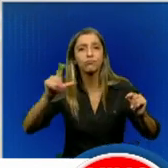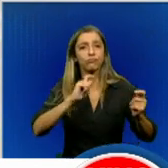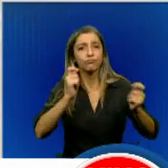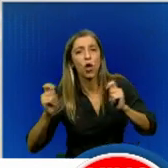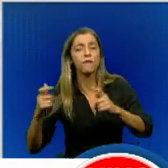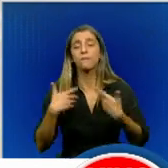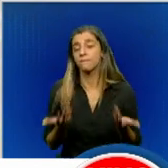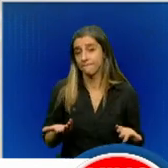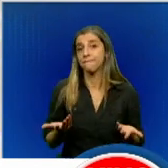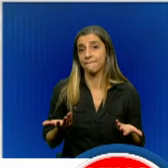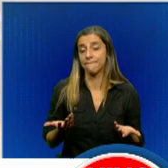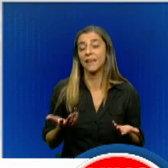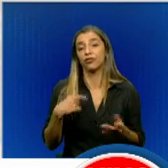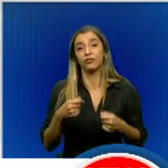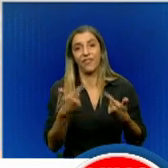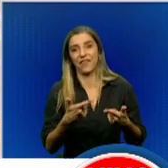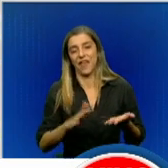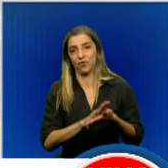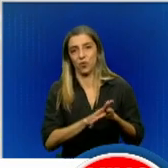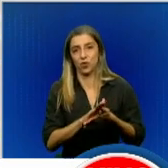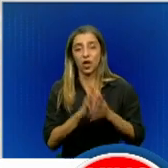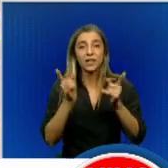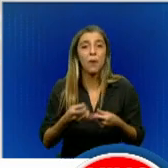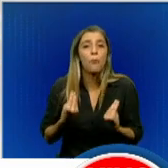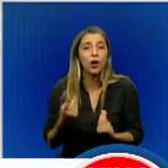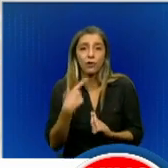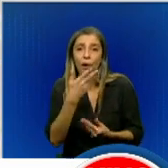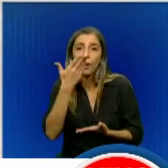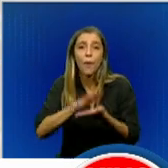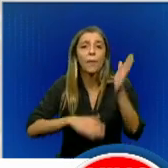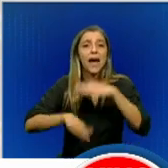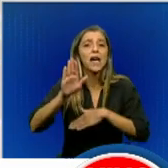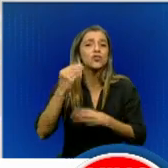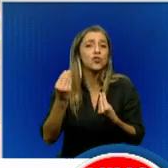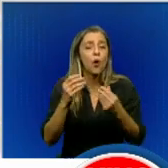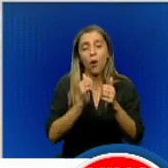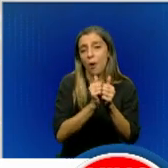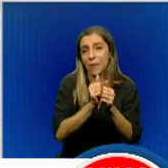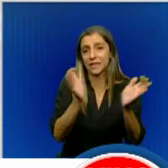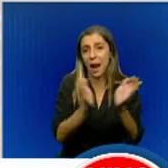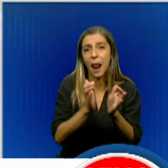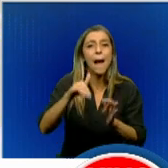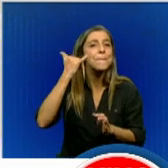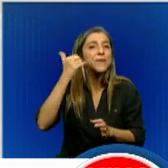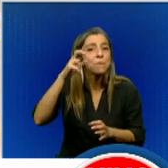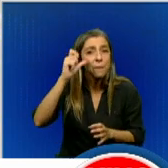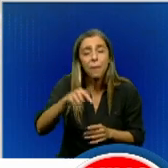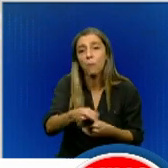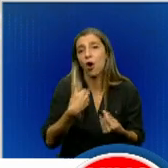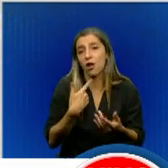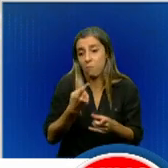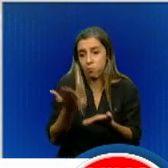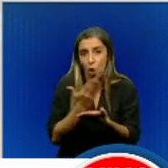vez estamos hablando de pymes aquellas que generan en los puestos de trabajo aquellas que ponen en valor a la producción